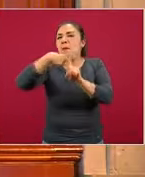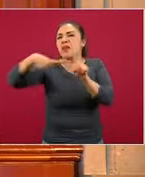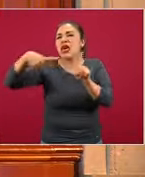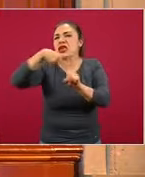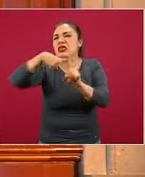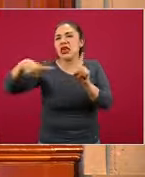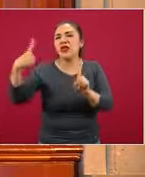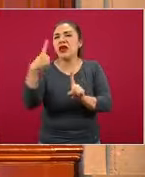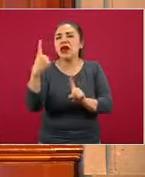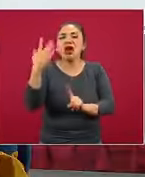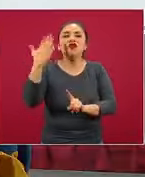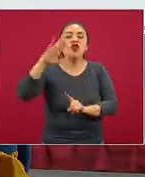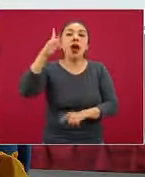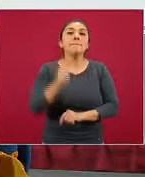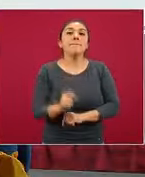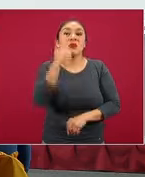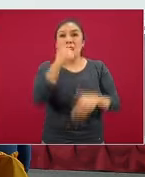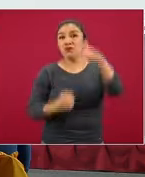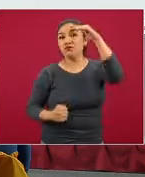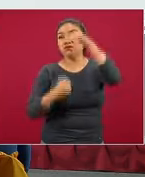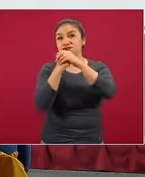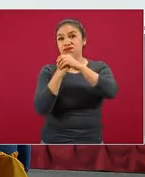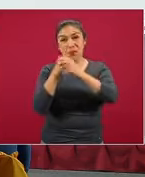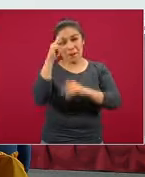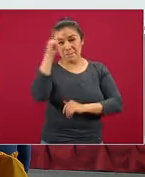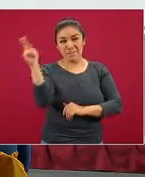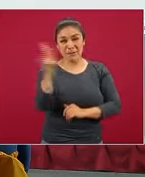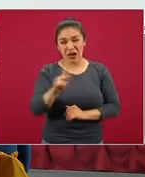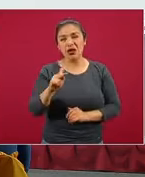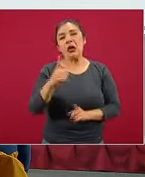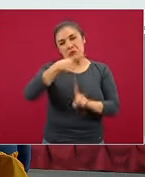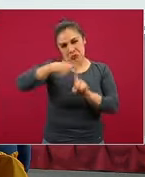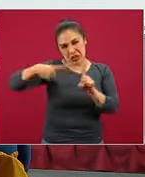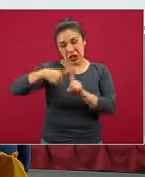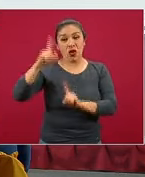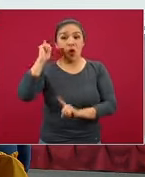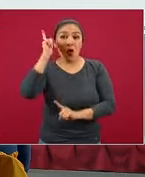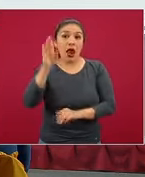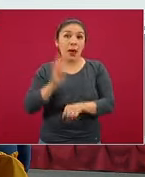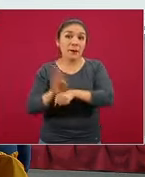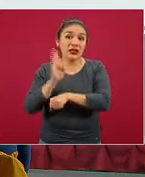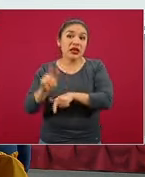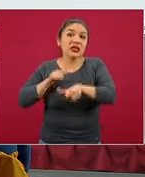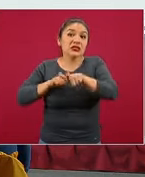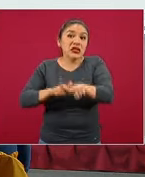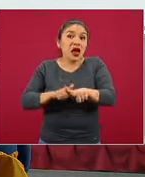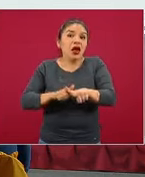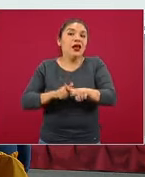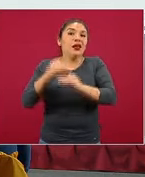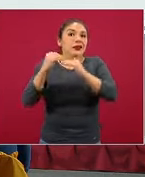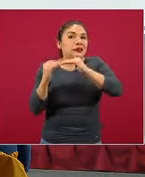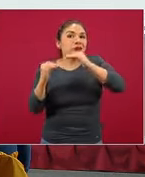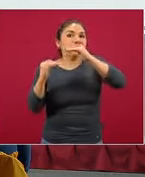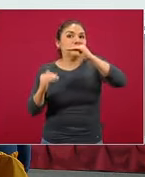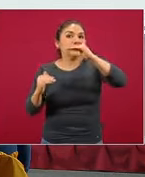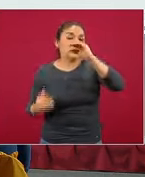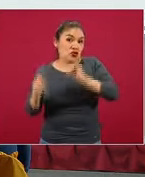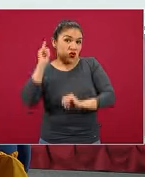era o lo que fue su primer pico máximo y bueno, esperemos que Brasil pueda continuar con esa